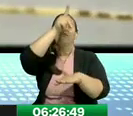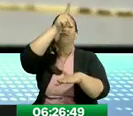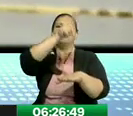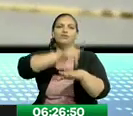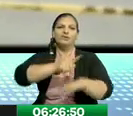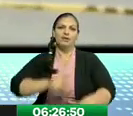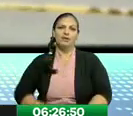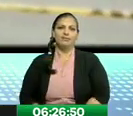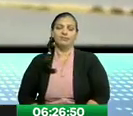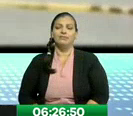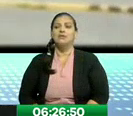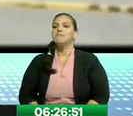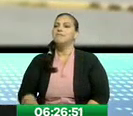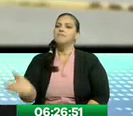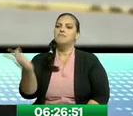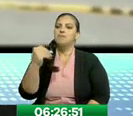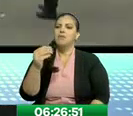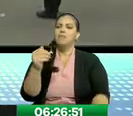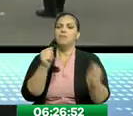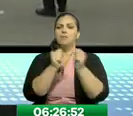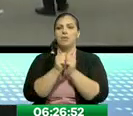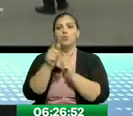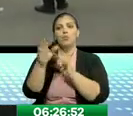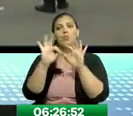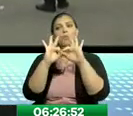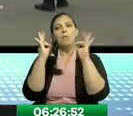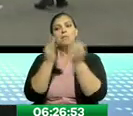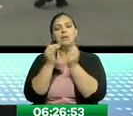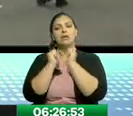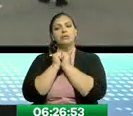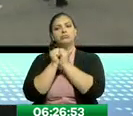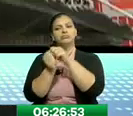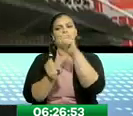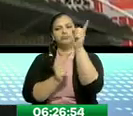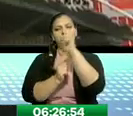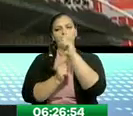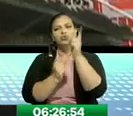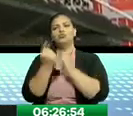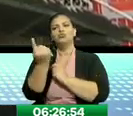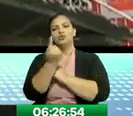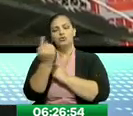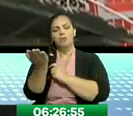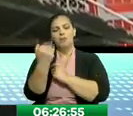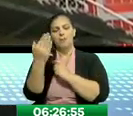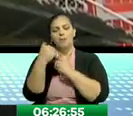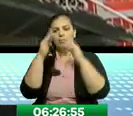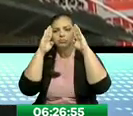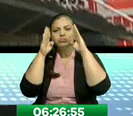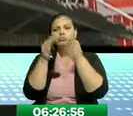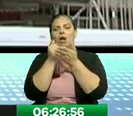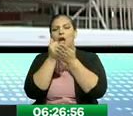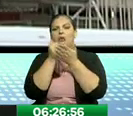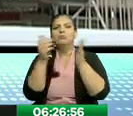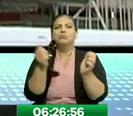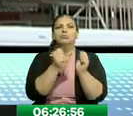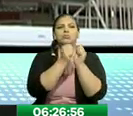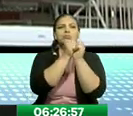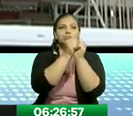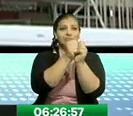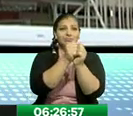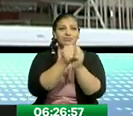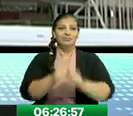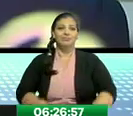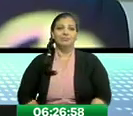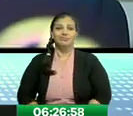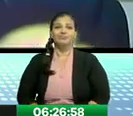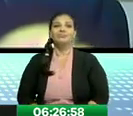la misma familia, porque la misma familia se convierte en cómplice tóxico. Hay casos que la misma